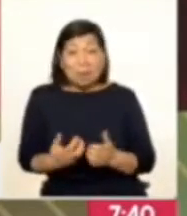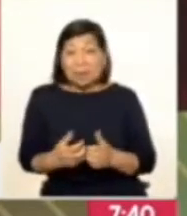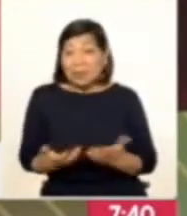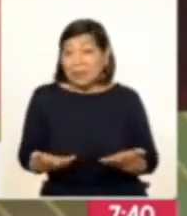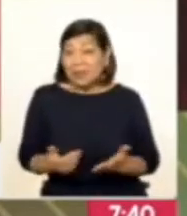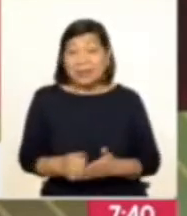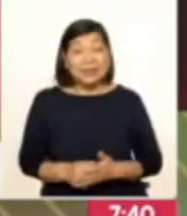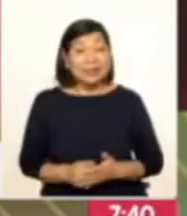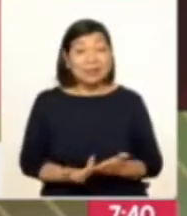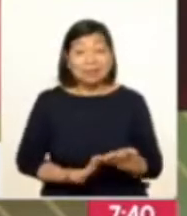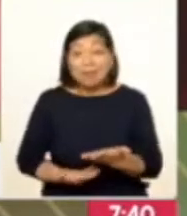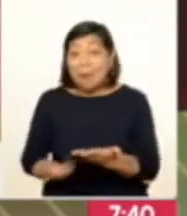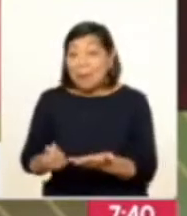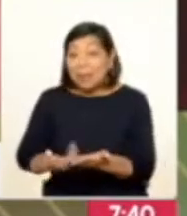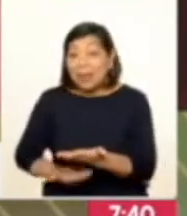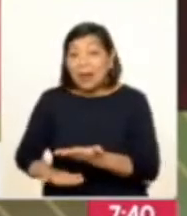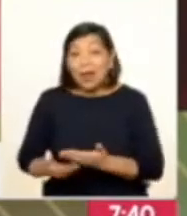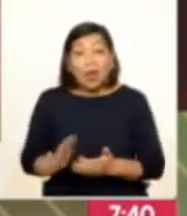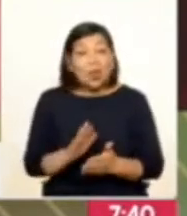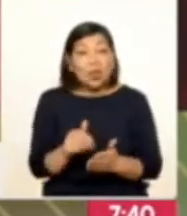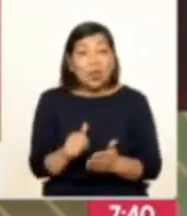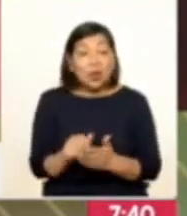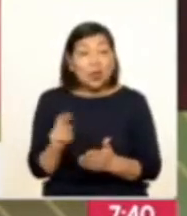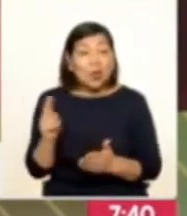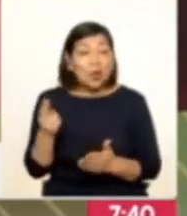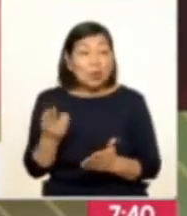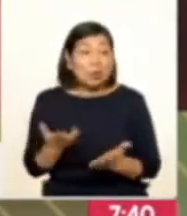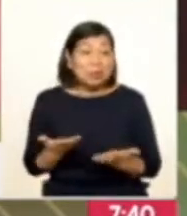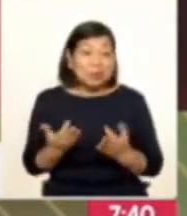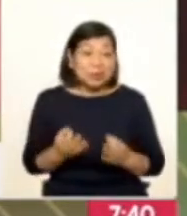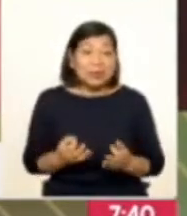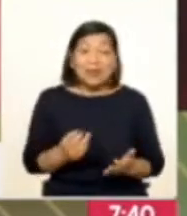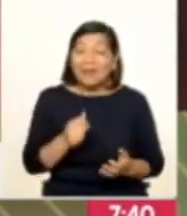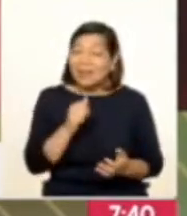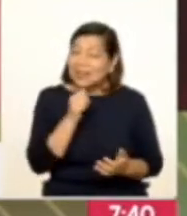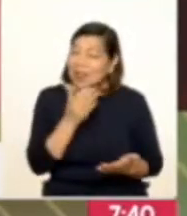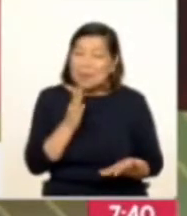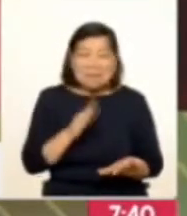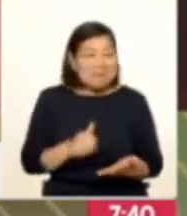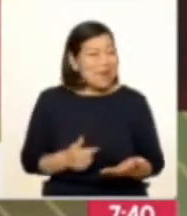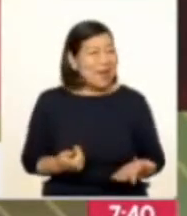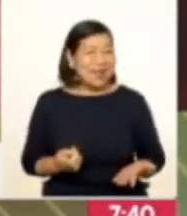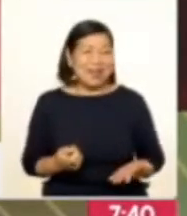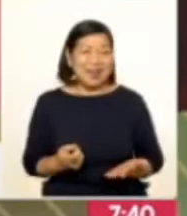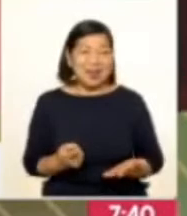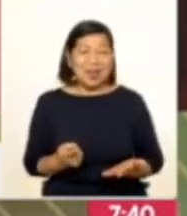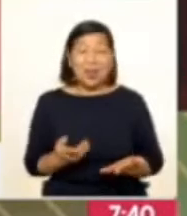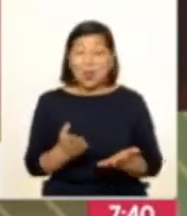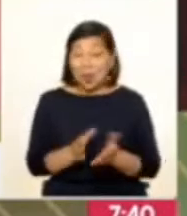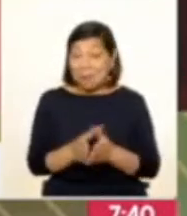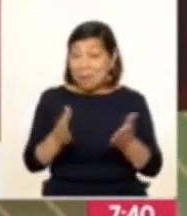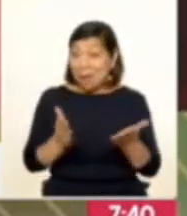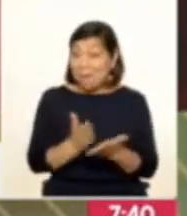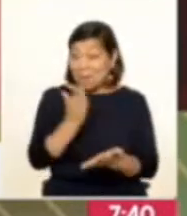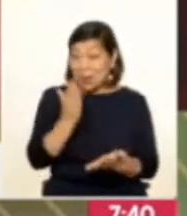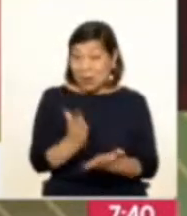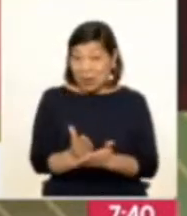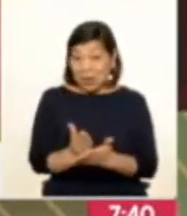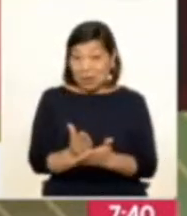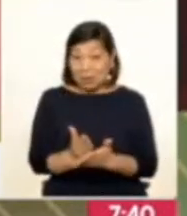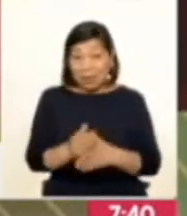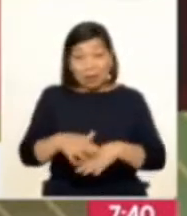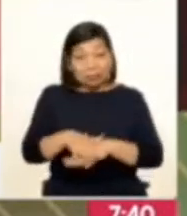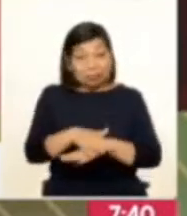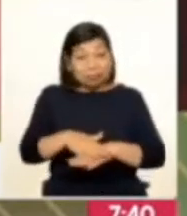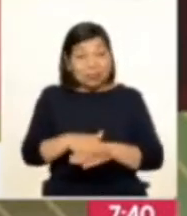porque si no sería una transferencia todo acto corrupto por definición es ineficiente de hecho los dos grandes problemas en el Perú en la